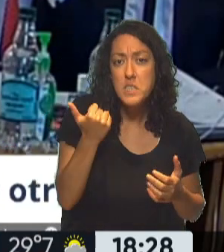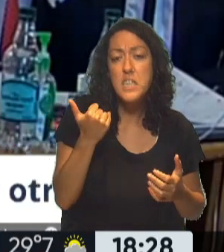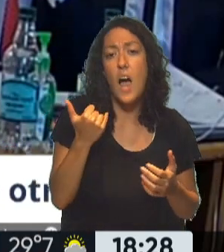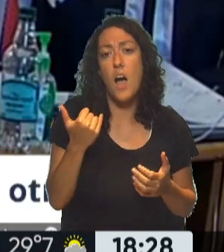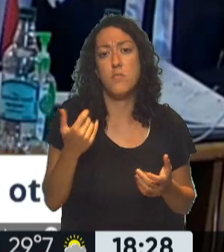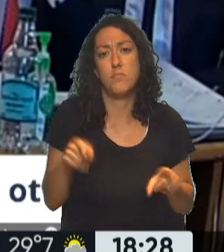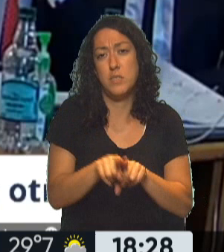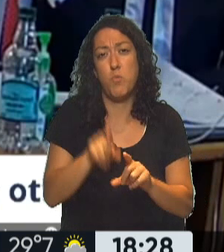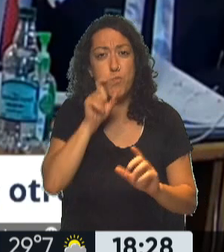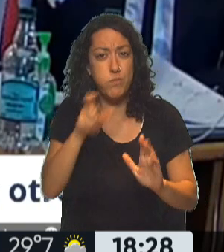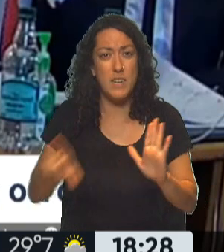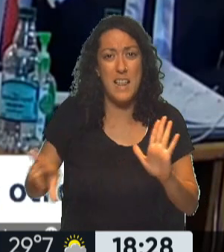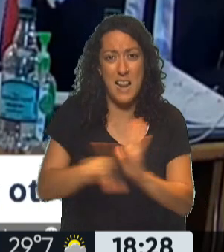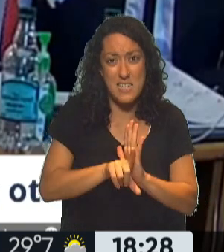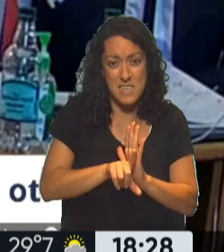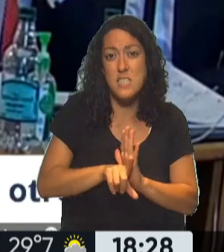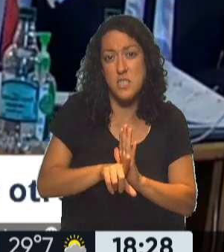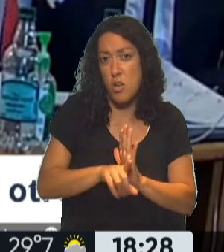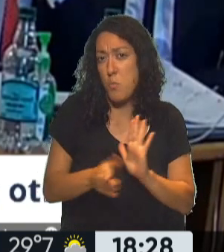ilícita,